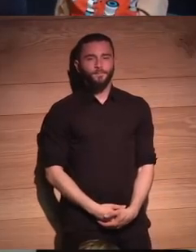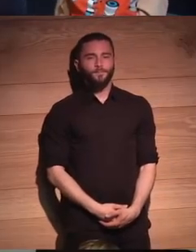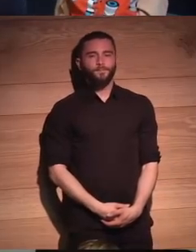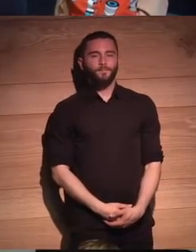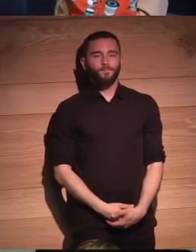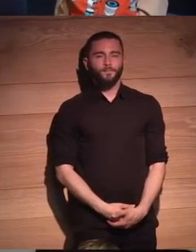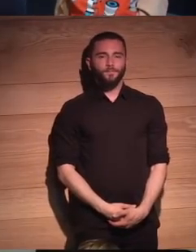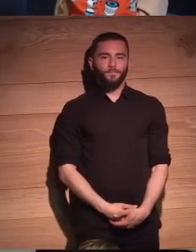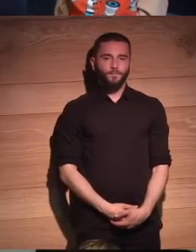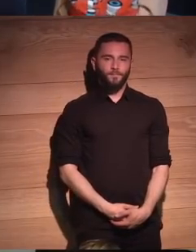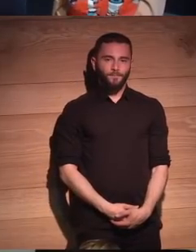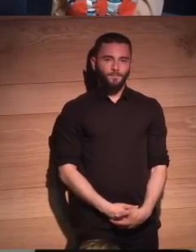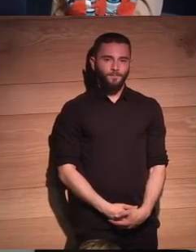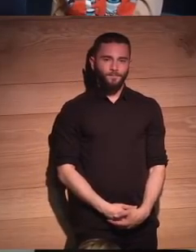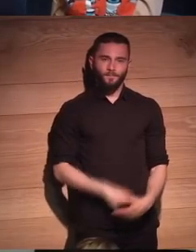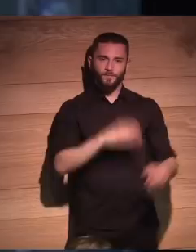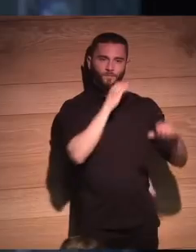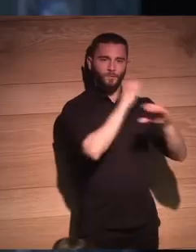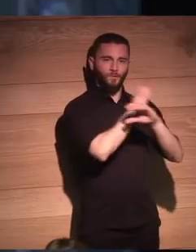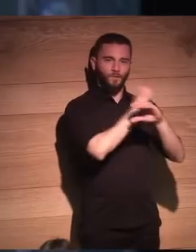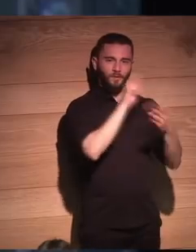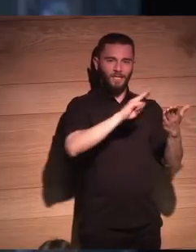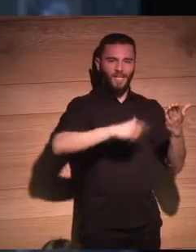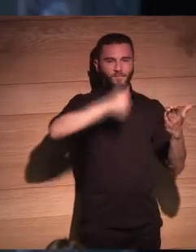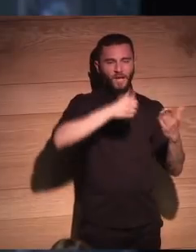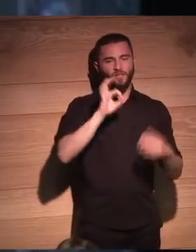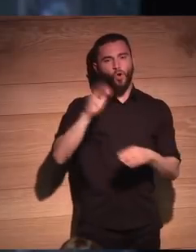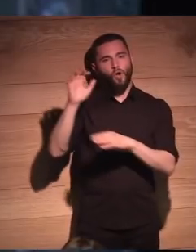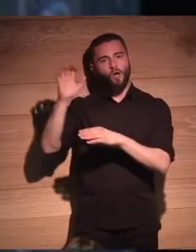¿Leéis más cómics que consumís películas?